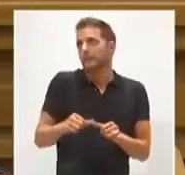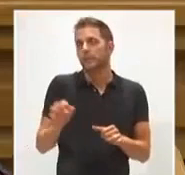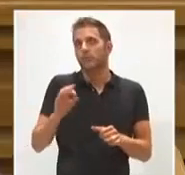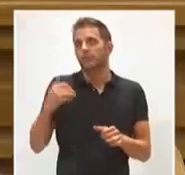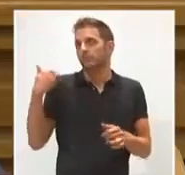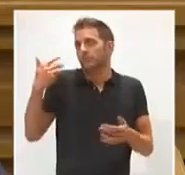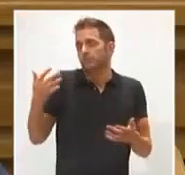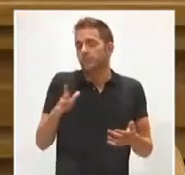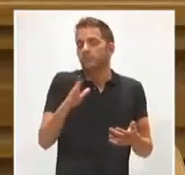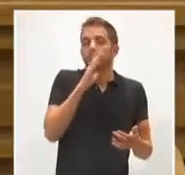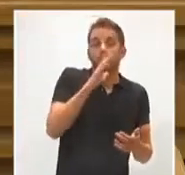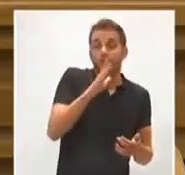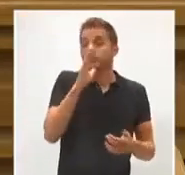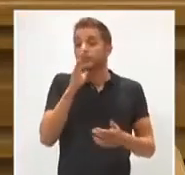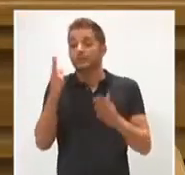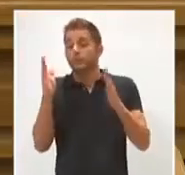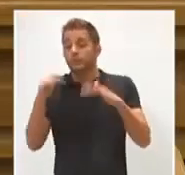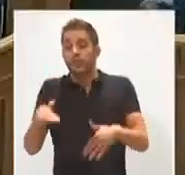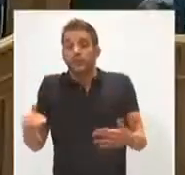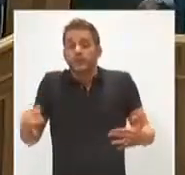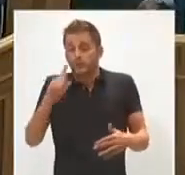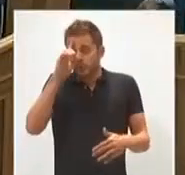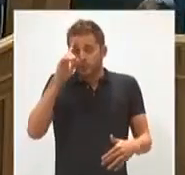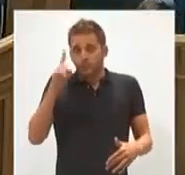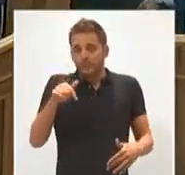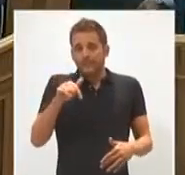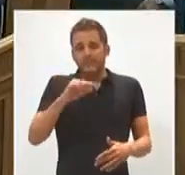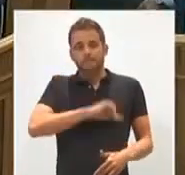motivos sin él se pongan nerviosos por el tema